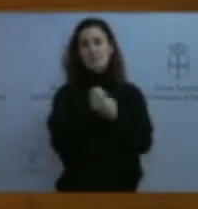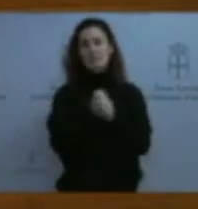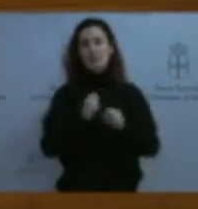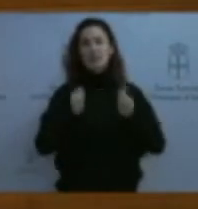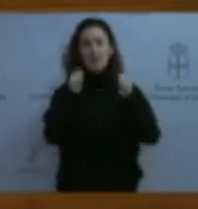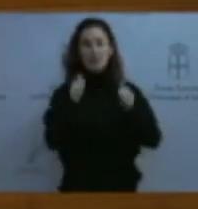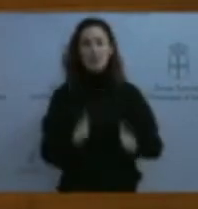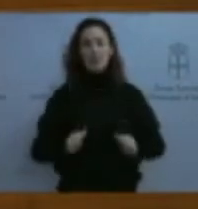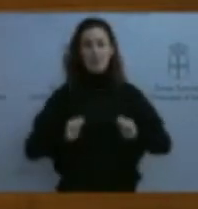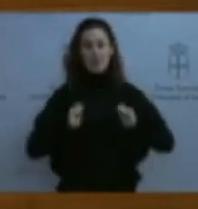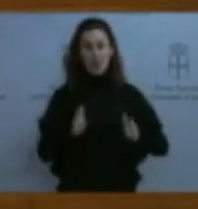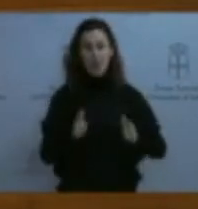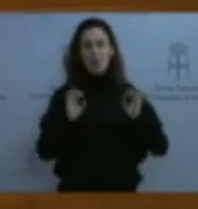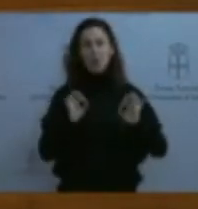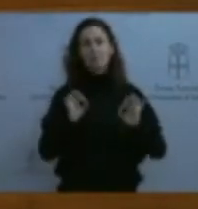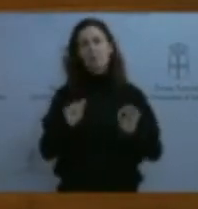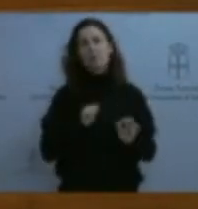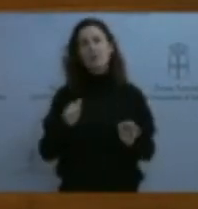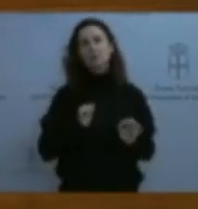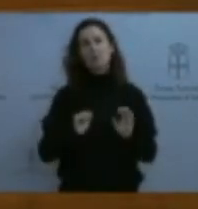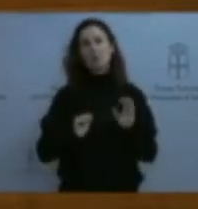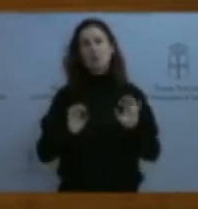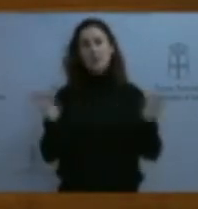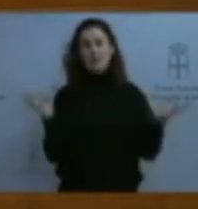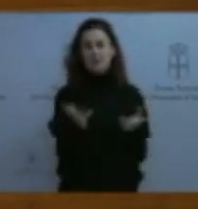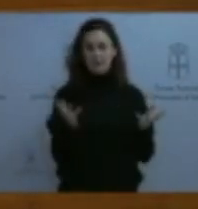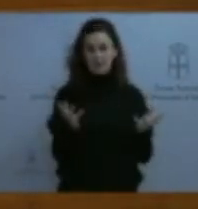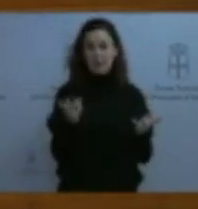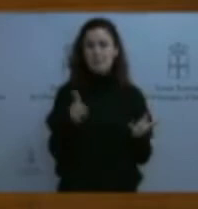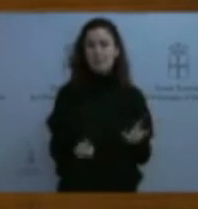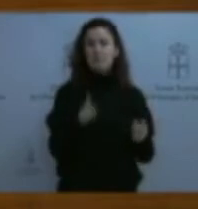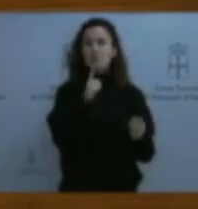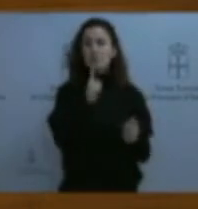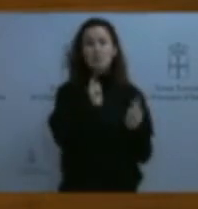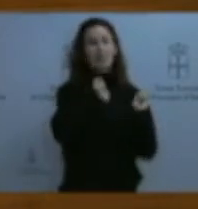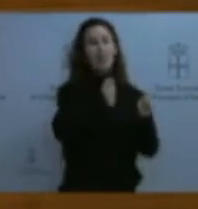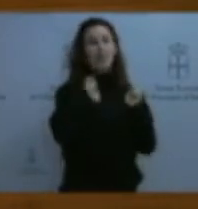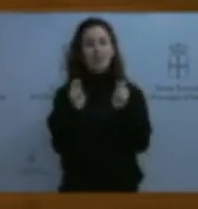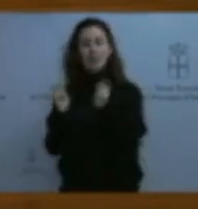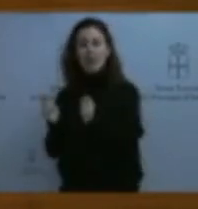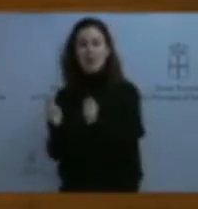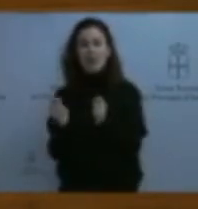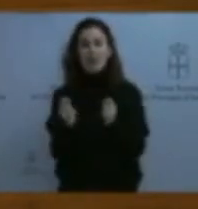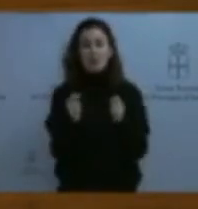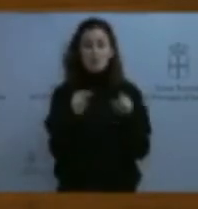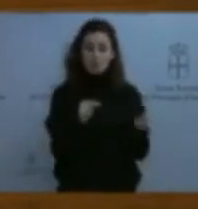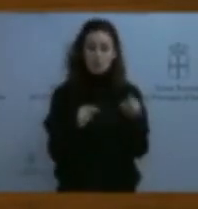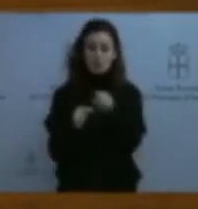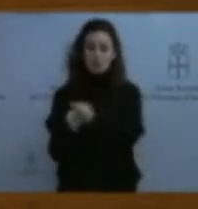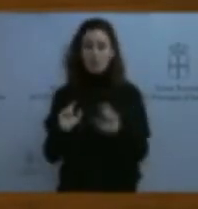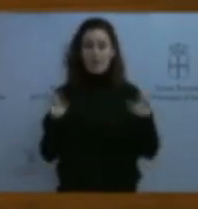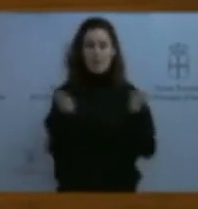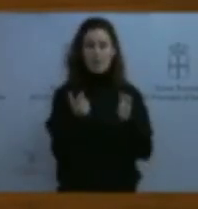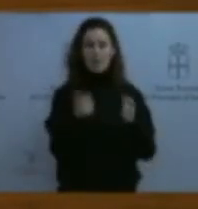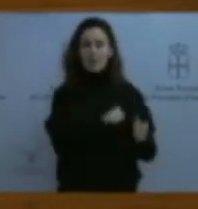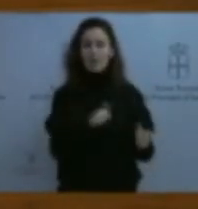los simulacros de emergencia y, como no, también nombramiento de personas que compongan los distintos equipos de